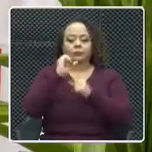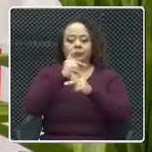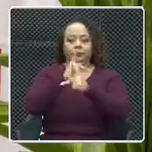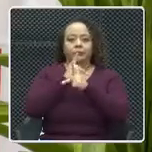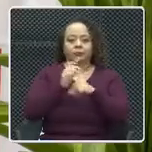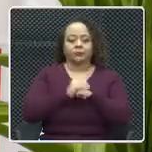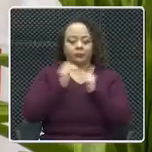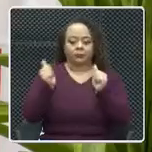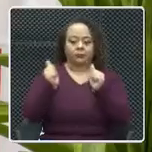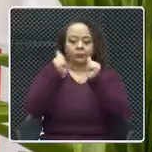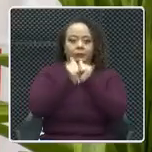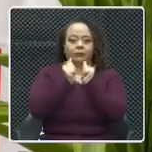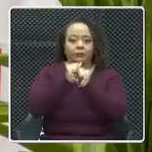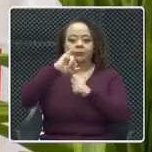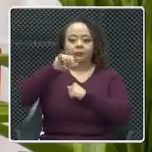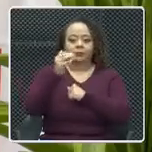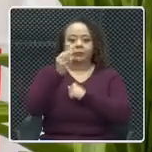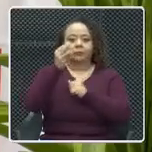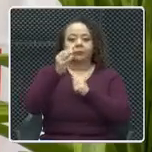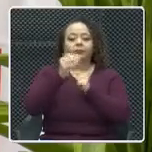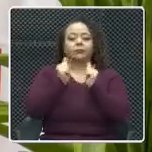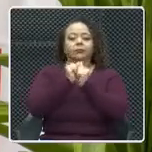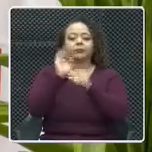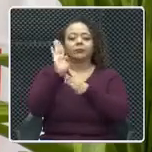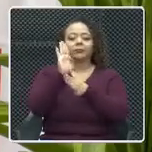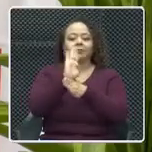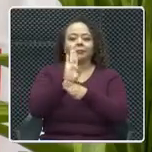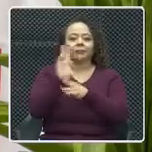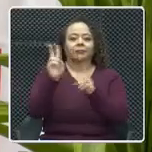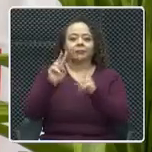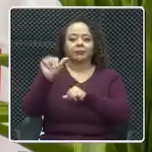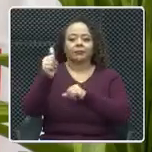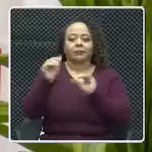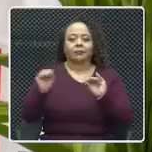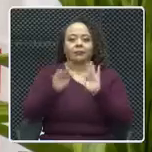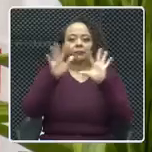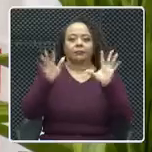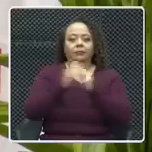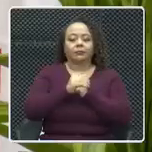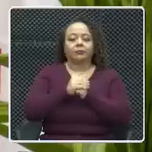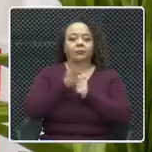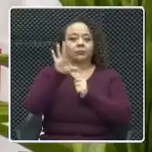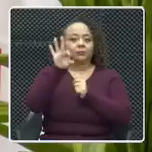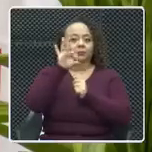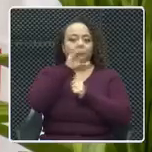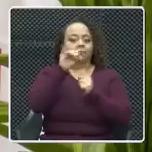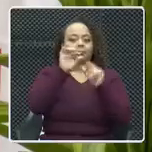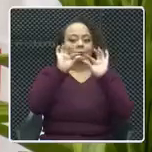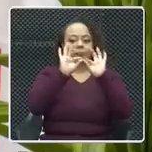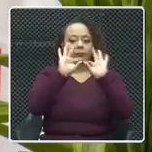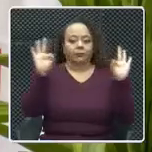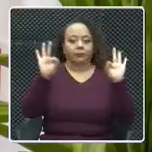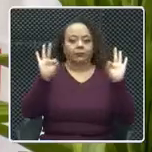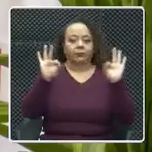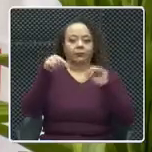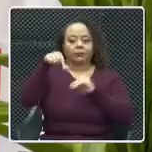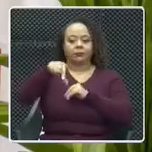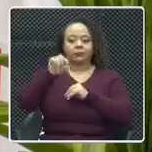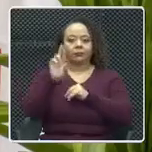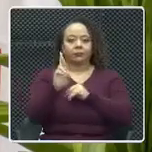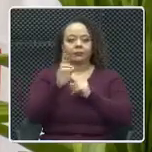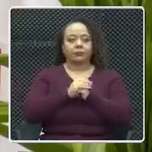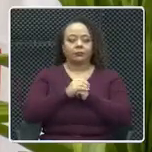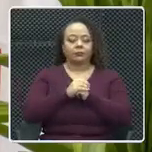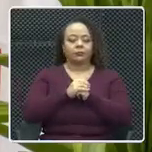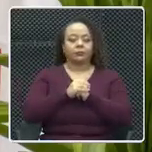prevenirlo. Acompáñenos el día jueves a través de una transmisión en vivo a las 10 de la mañana. La invitación y el enlace del código QR